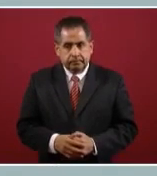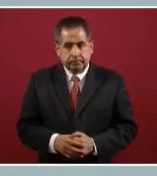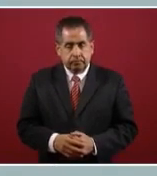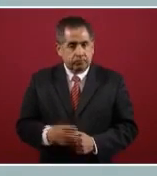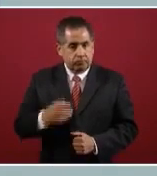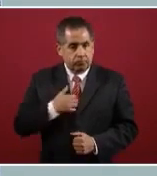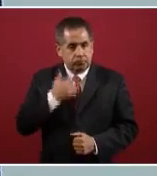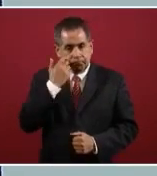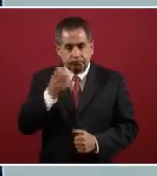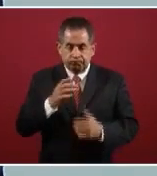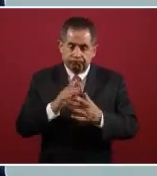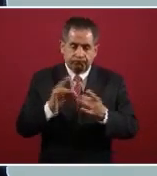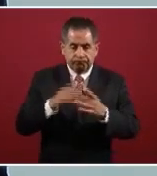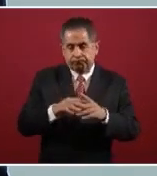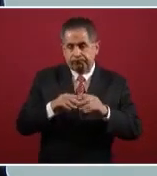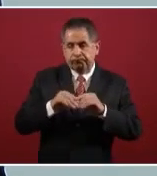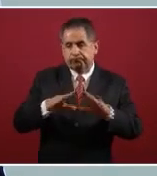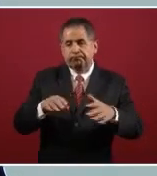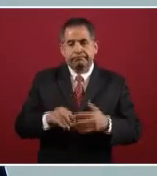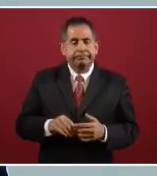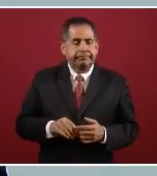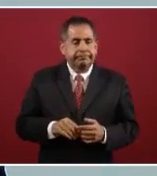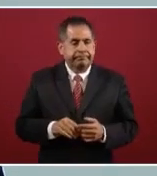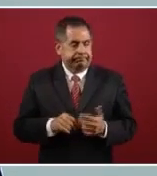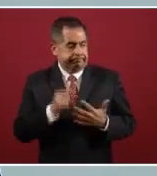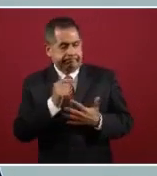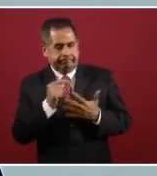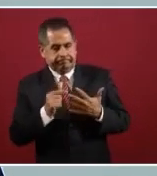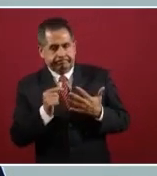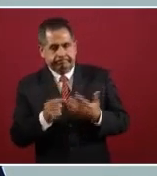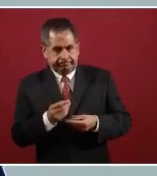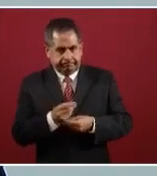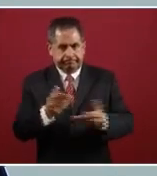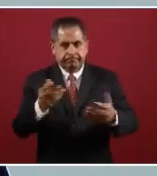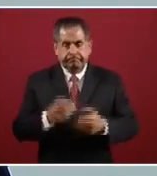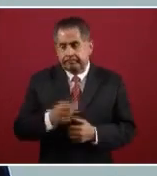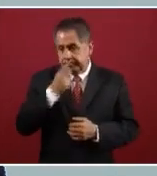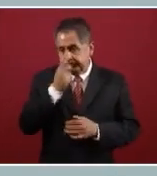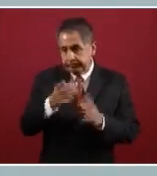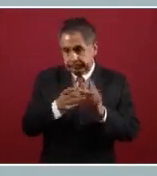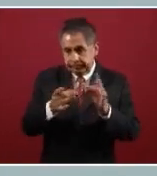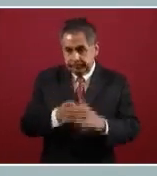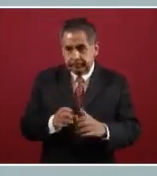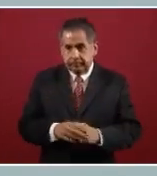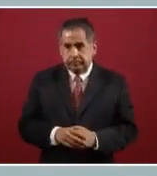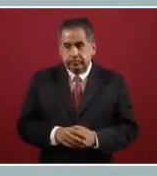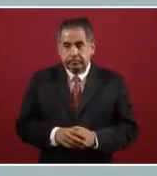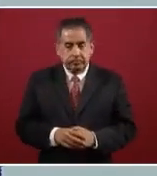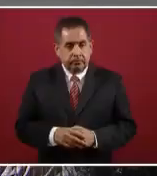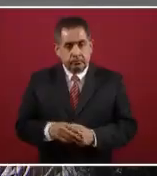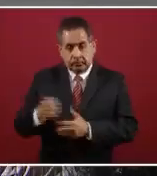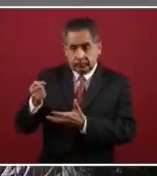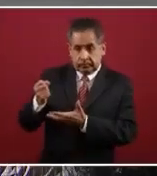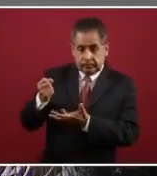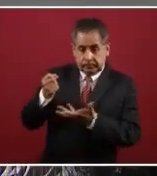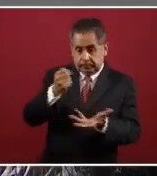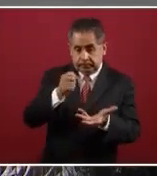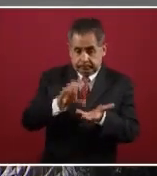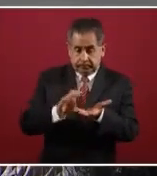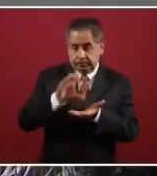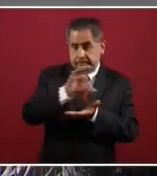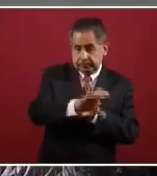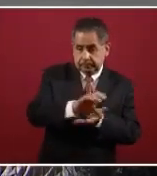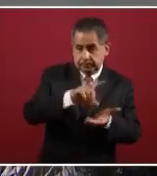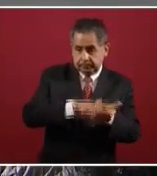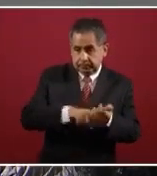dar a conocer algunos datos. Decirles que con esta inversión,